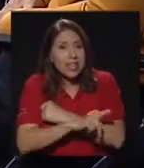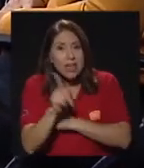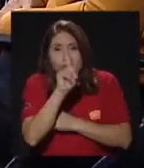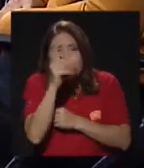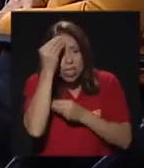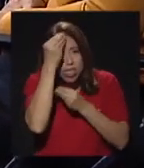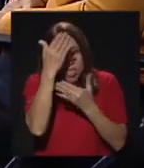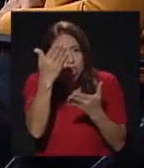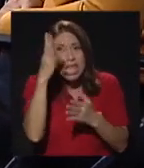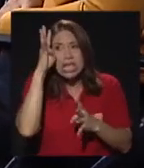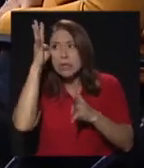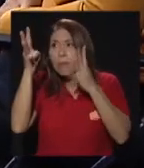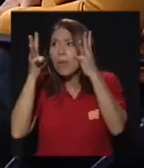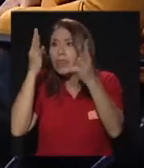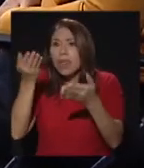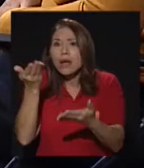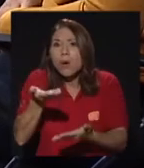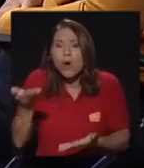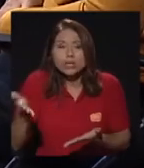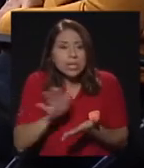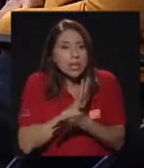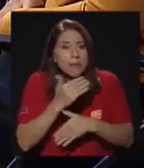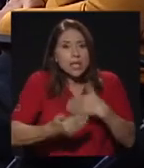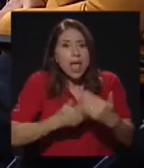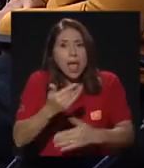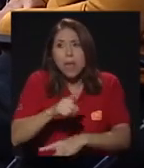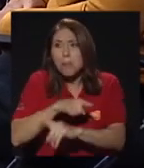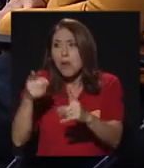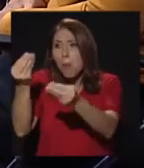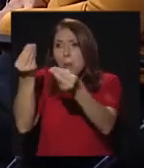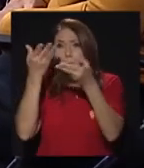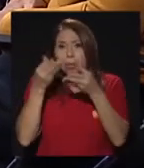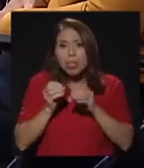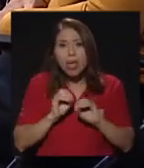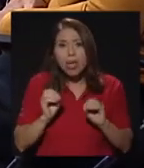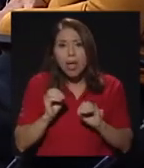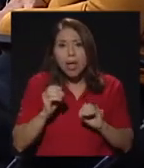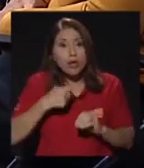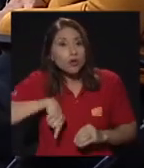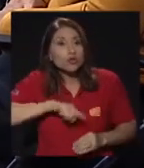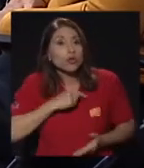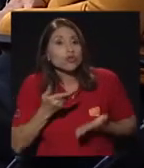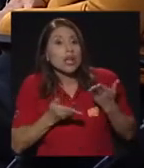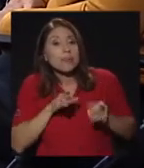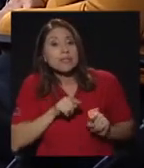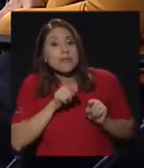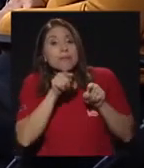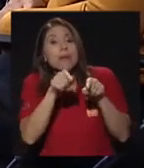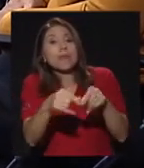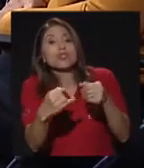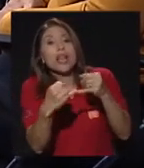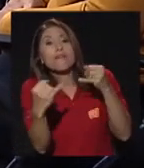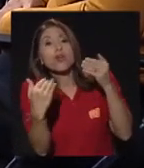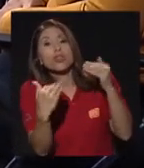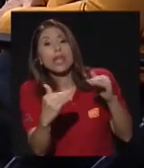nuevo trámite y no nos informan. Y entonces podemos llegar a una frontera y la frontera puede estar cerrada y no sabemos.